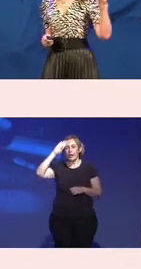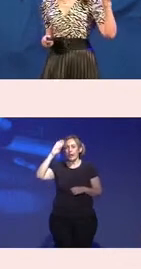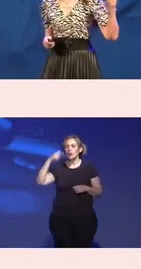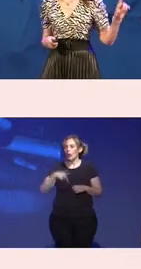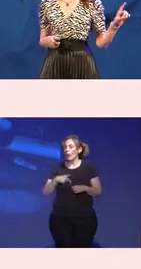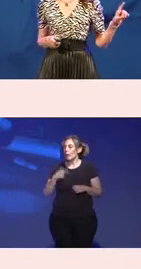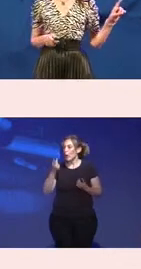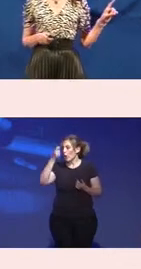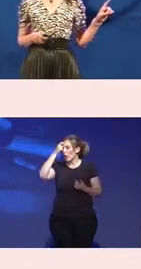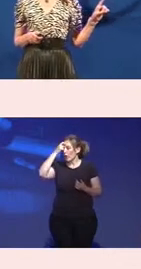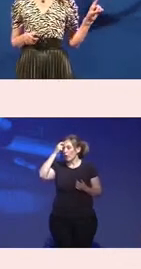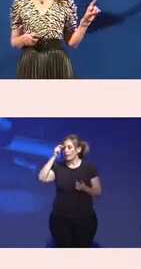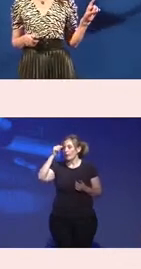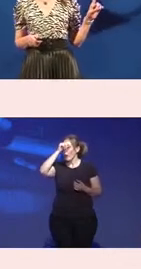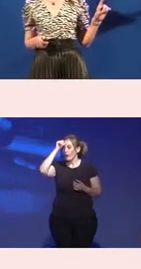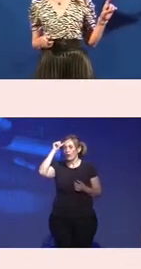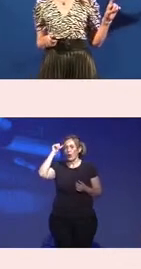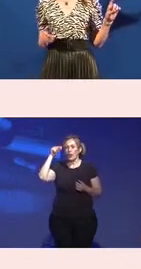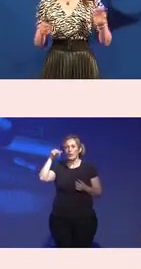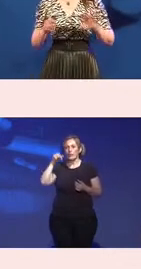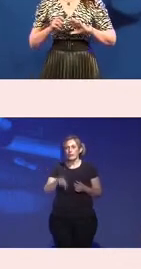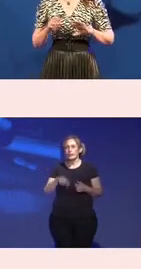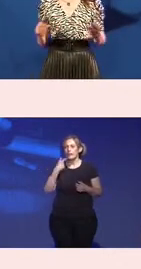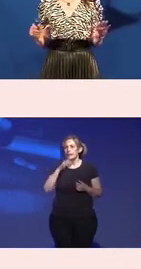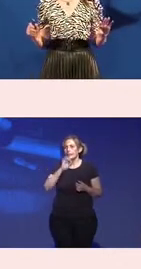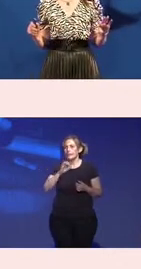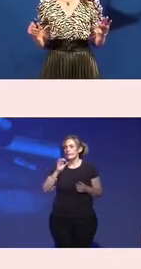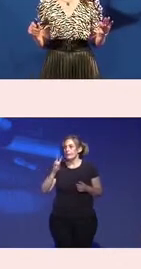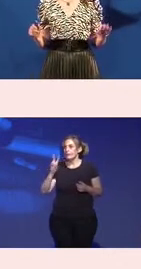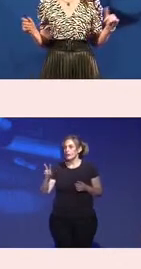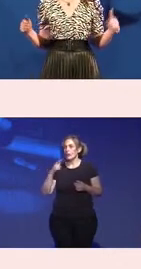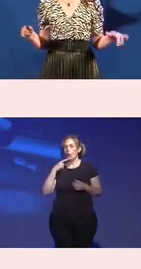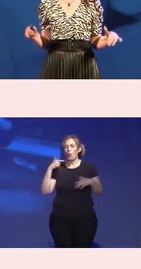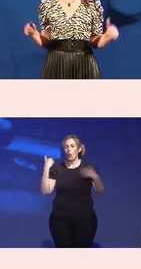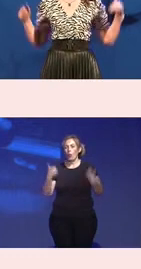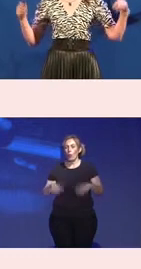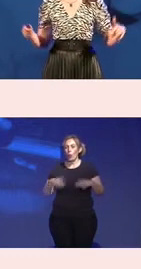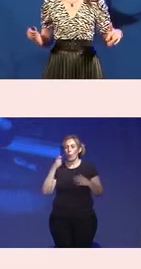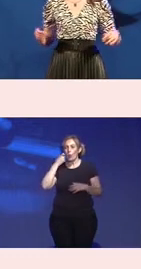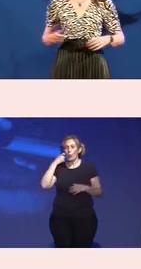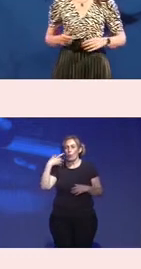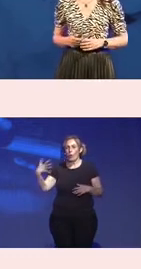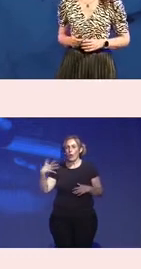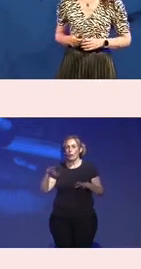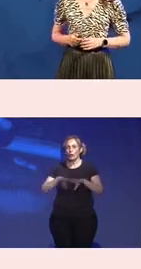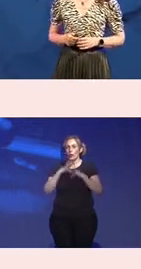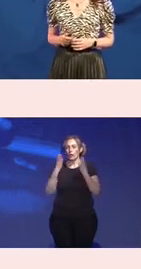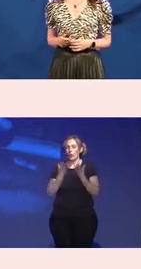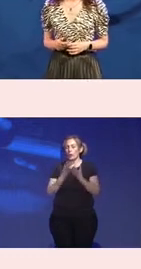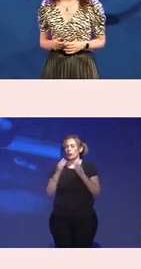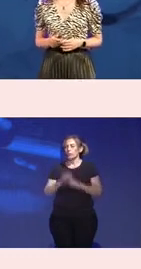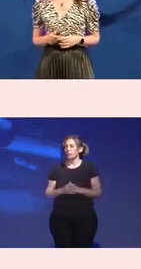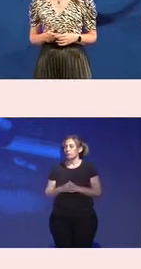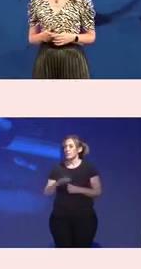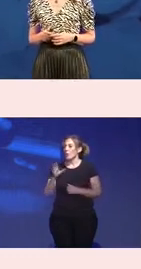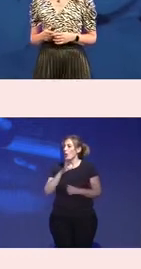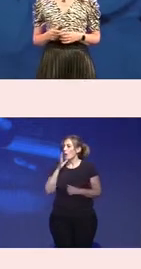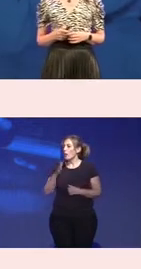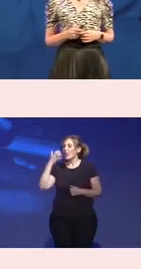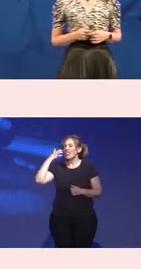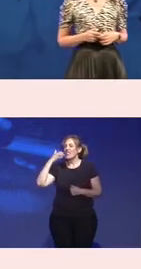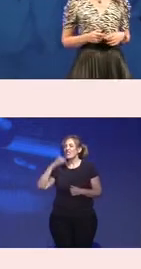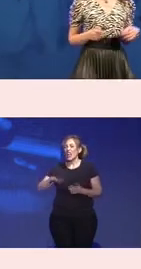Estado uno de los más reputados no solo de Tennessee sino de todo Estados Unidos y yo añado y del mundo por qué era extraño